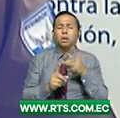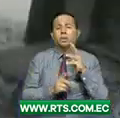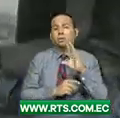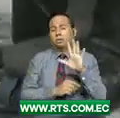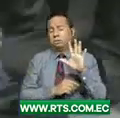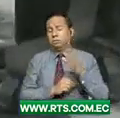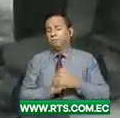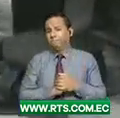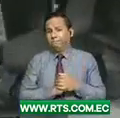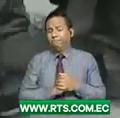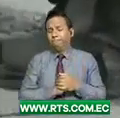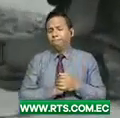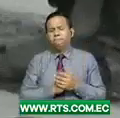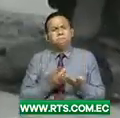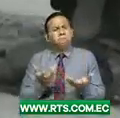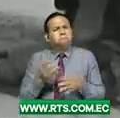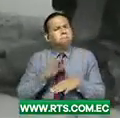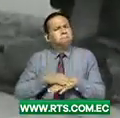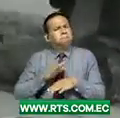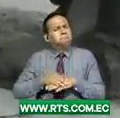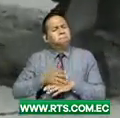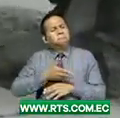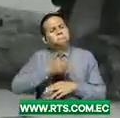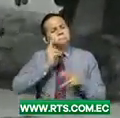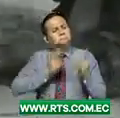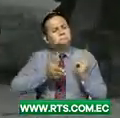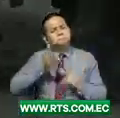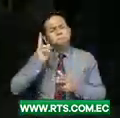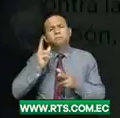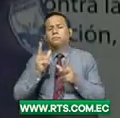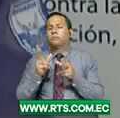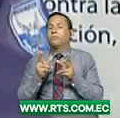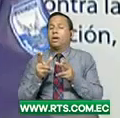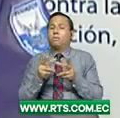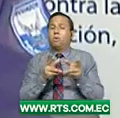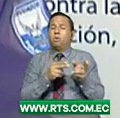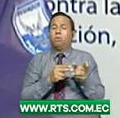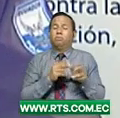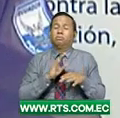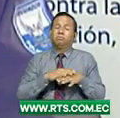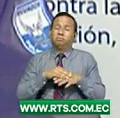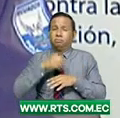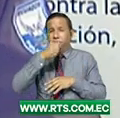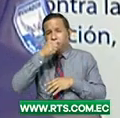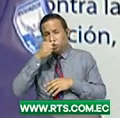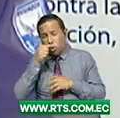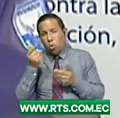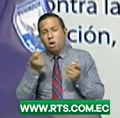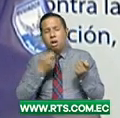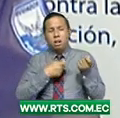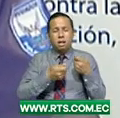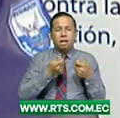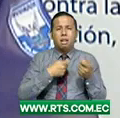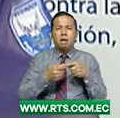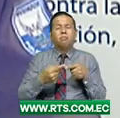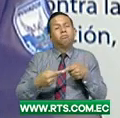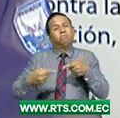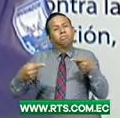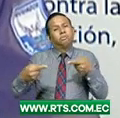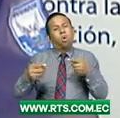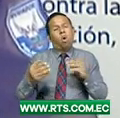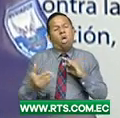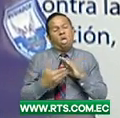años. Las motivaciones de las muertes son generalmente las mismas. El tema del traslado de drogas, microtráfico, incluso la extorsión